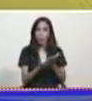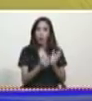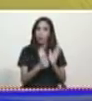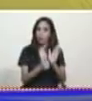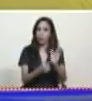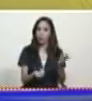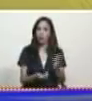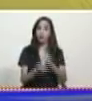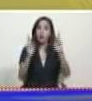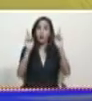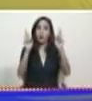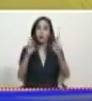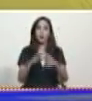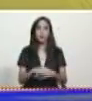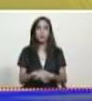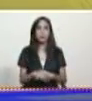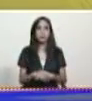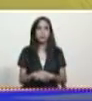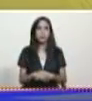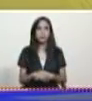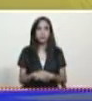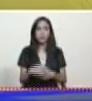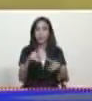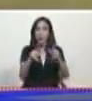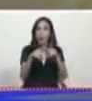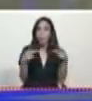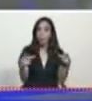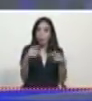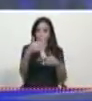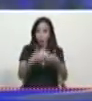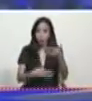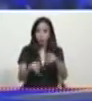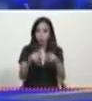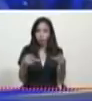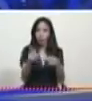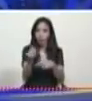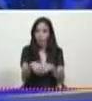ojalá, los periódicos escritos que aún salen,